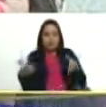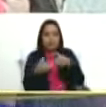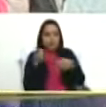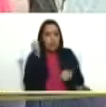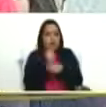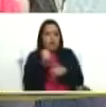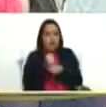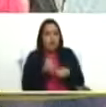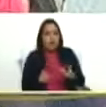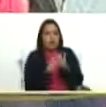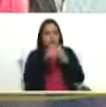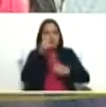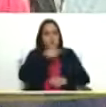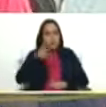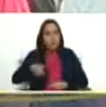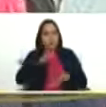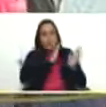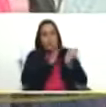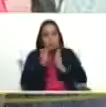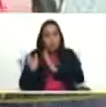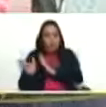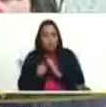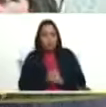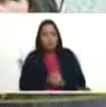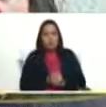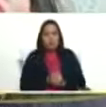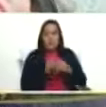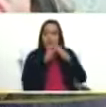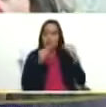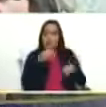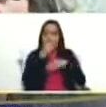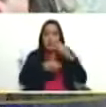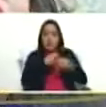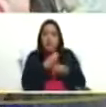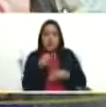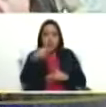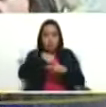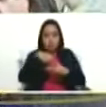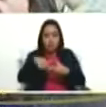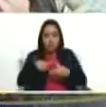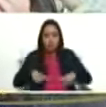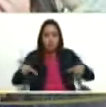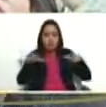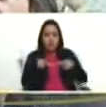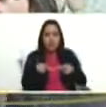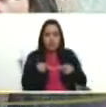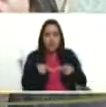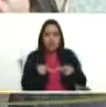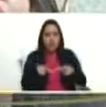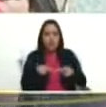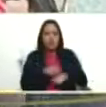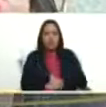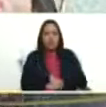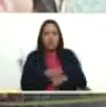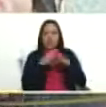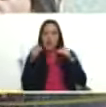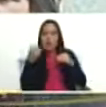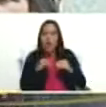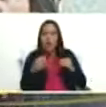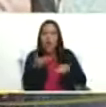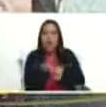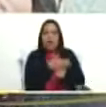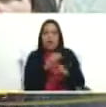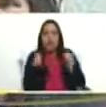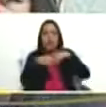trabajamos junto al Poder Popular, y no hubo una cosa que no se hiciese dentro del Fabricio Ojeda que no fuese conversada o consultada con el Poder